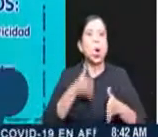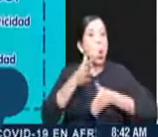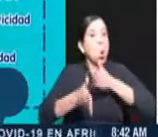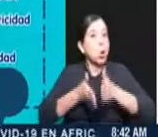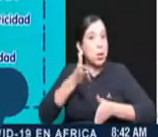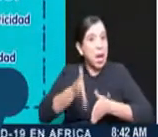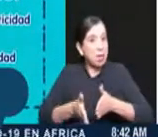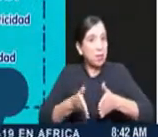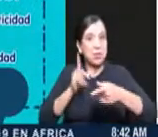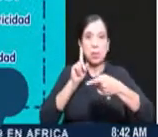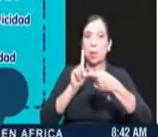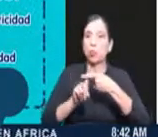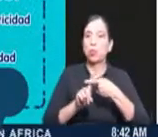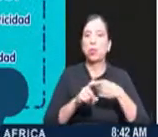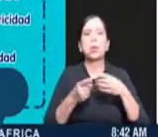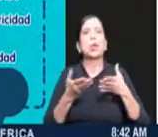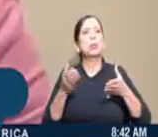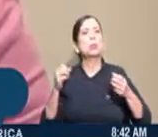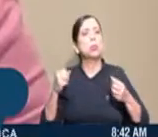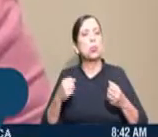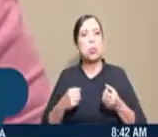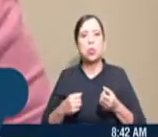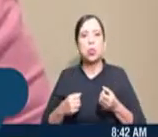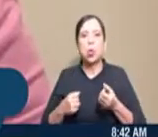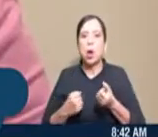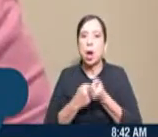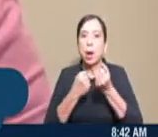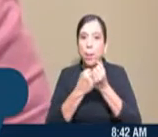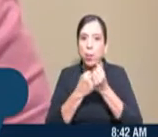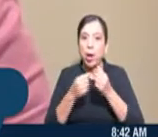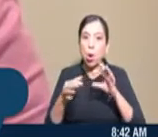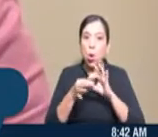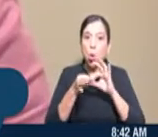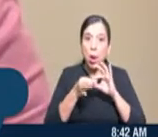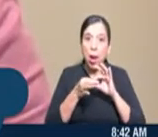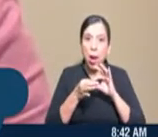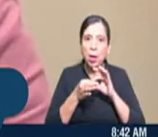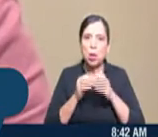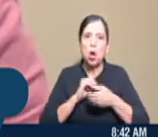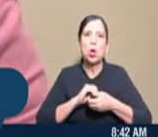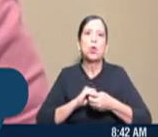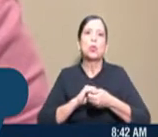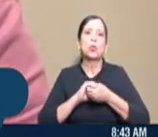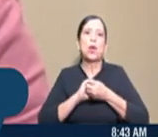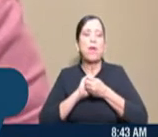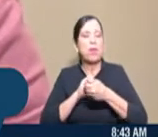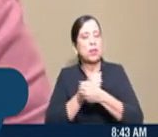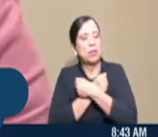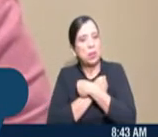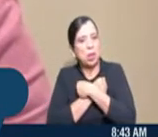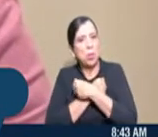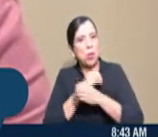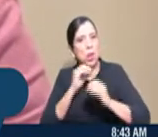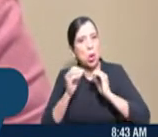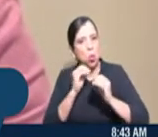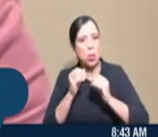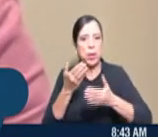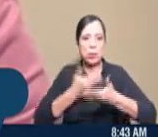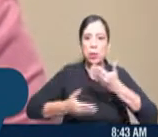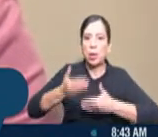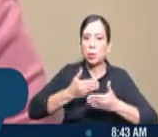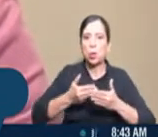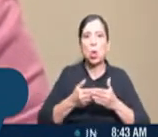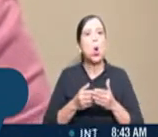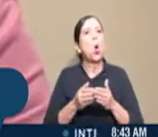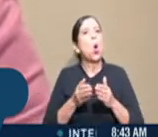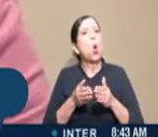queremos reforzar la importancia de los lazos afectivos, de la comunicación y de la interacción de los padres de familia, de los cuidadores con